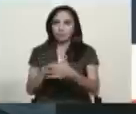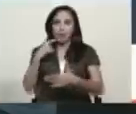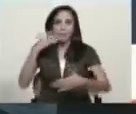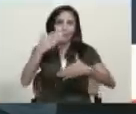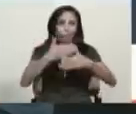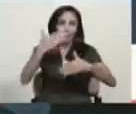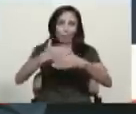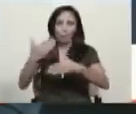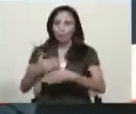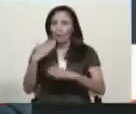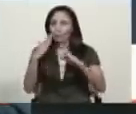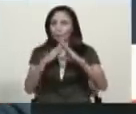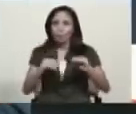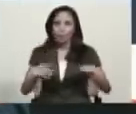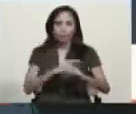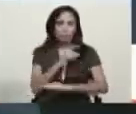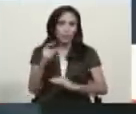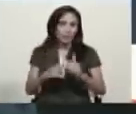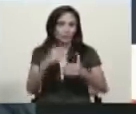todas,